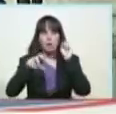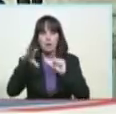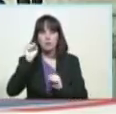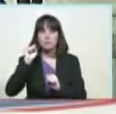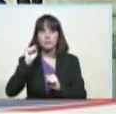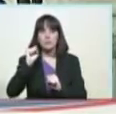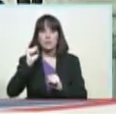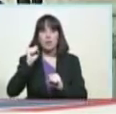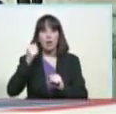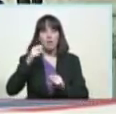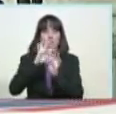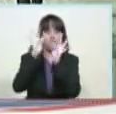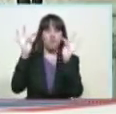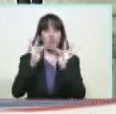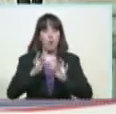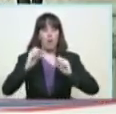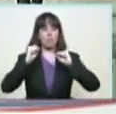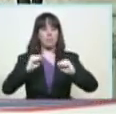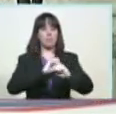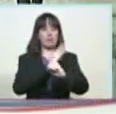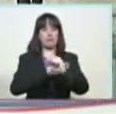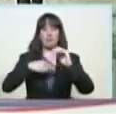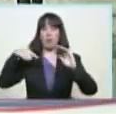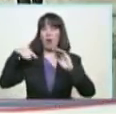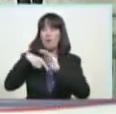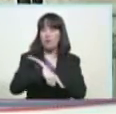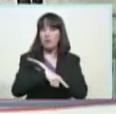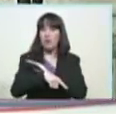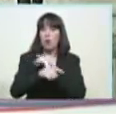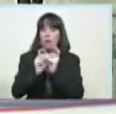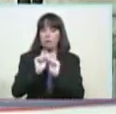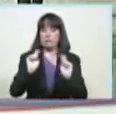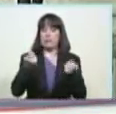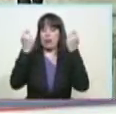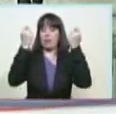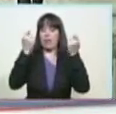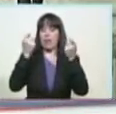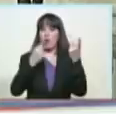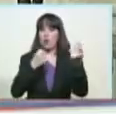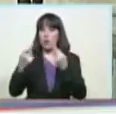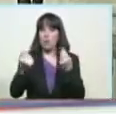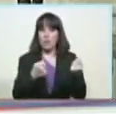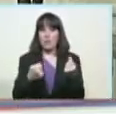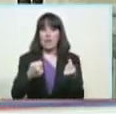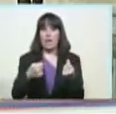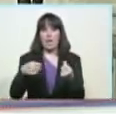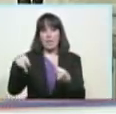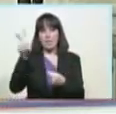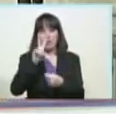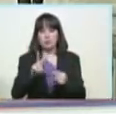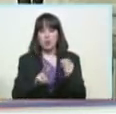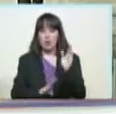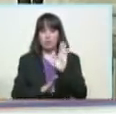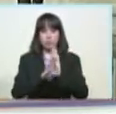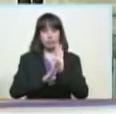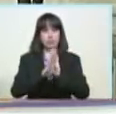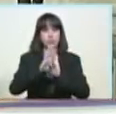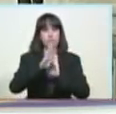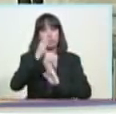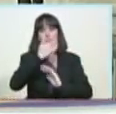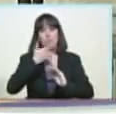la magnitud y la profundidad del programa de recuperación y crecimiento